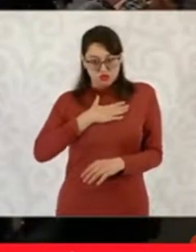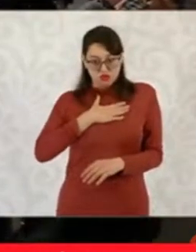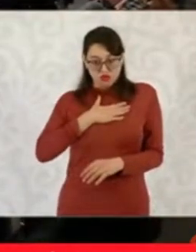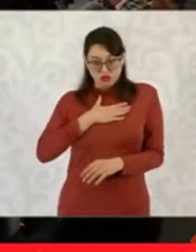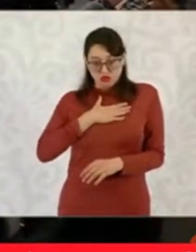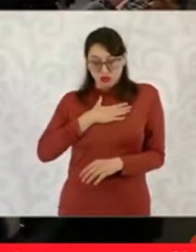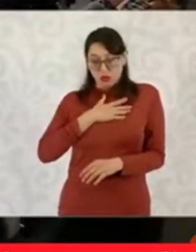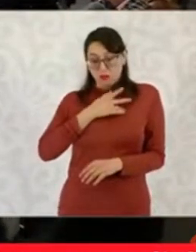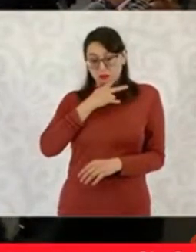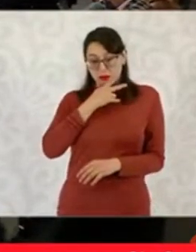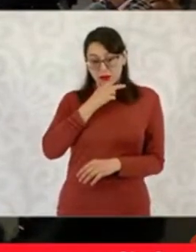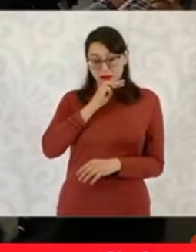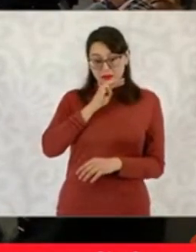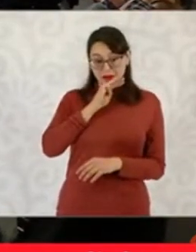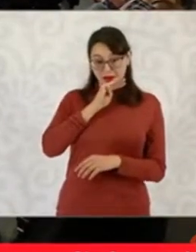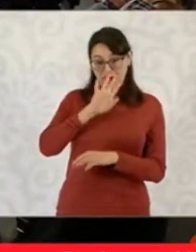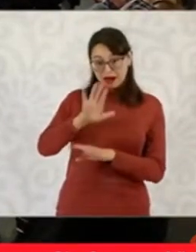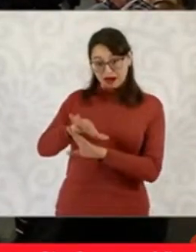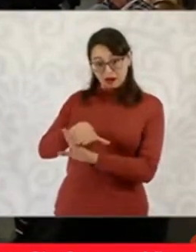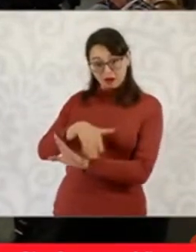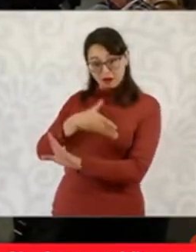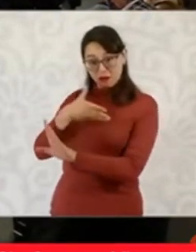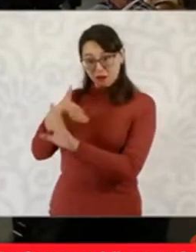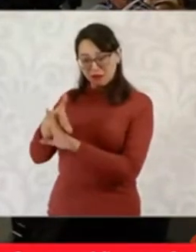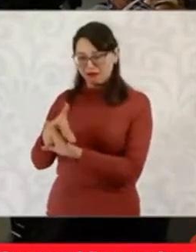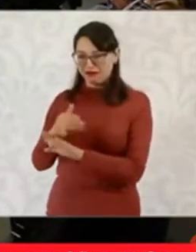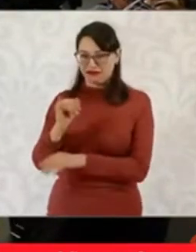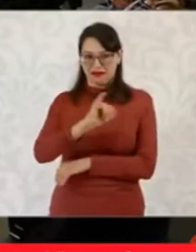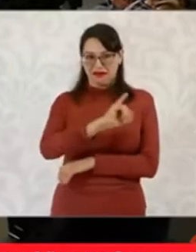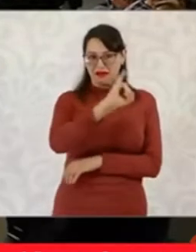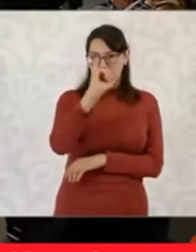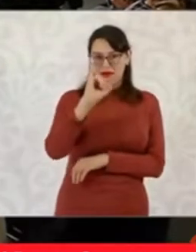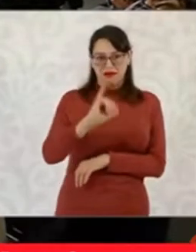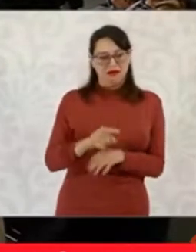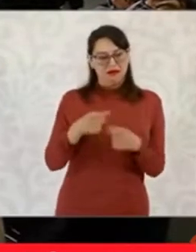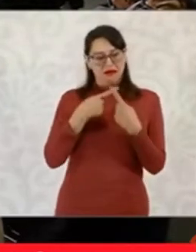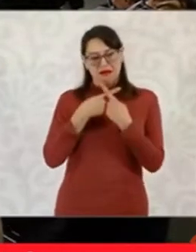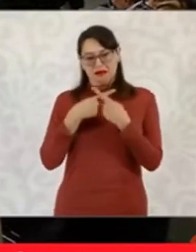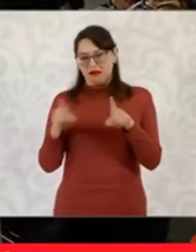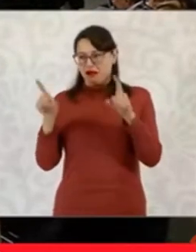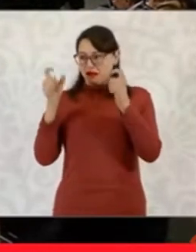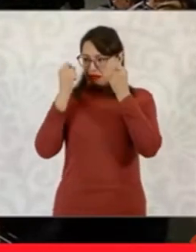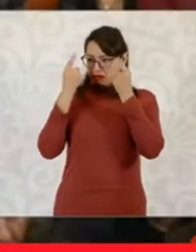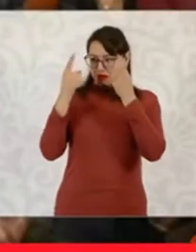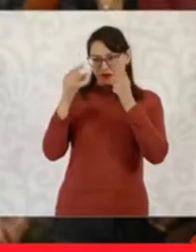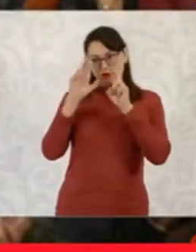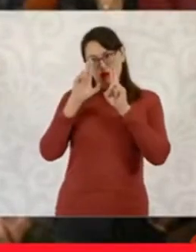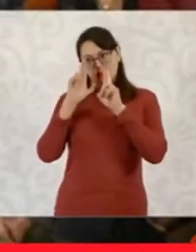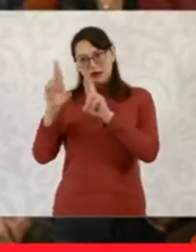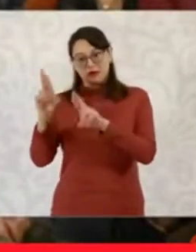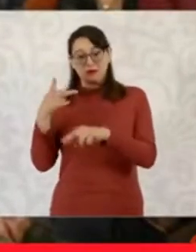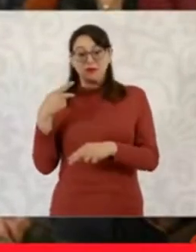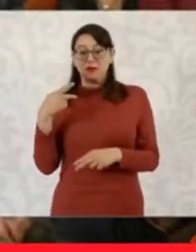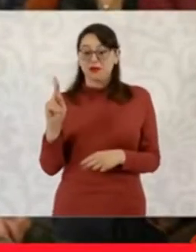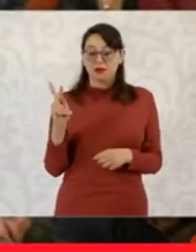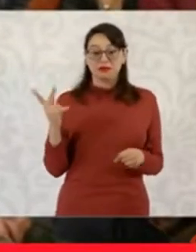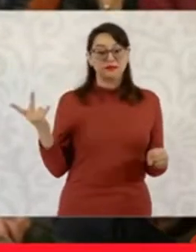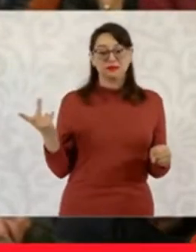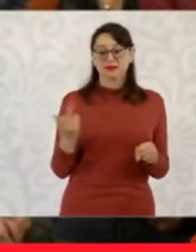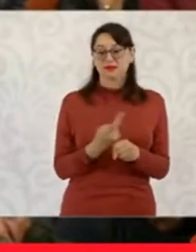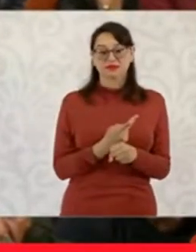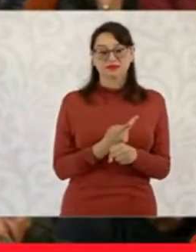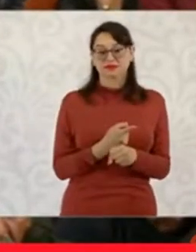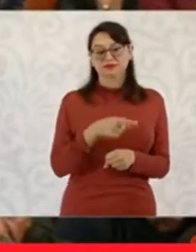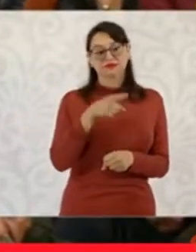es mi reconocimiento y solidaridad hacia ellos, hacia ellas. Lo que sí de ahí es que sí había medios